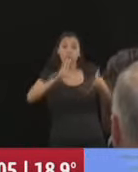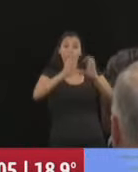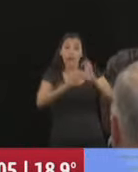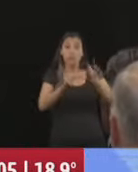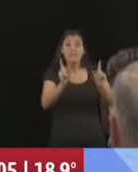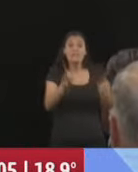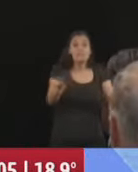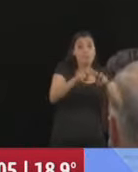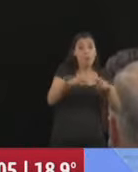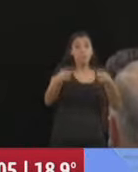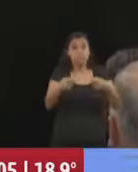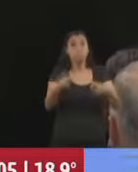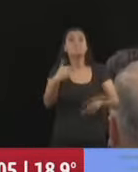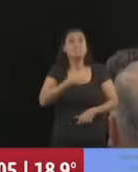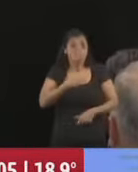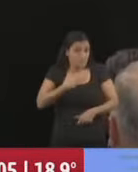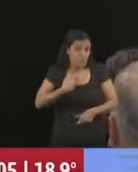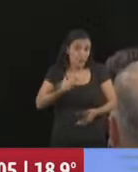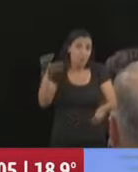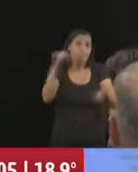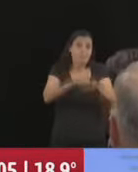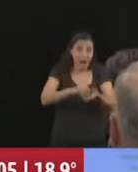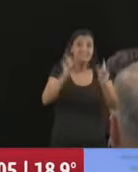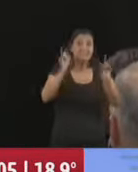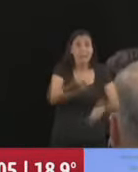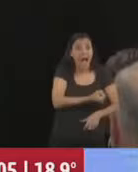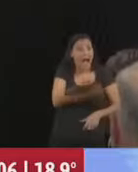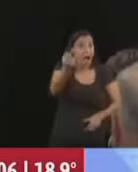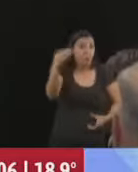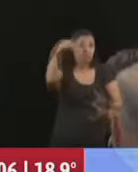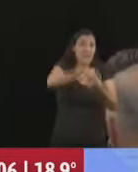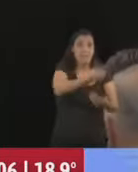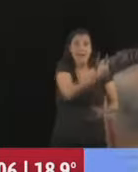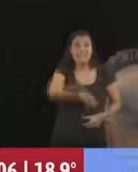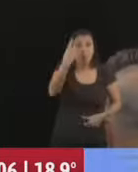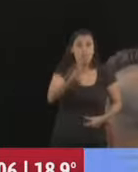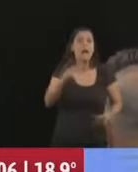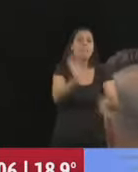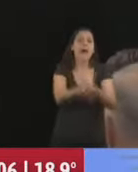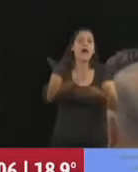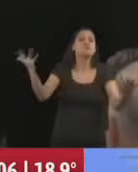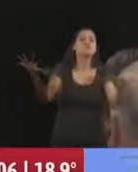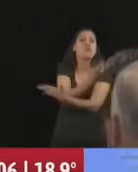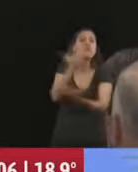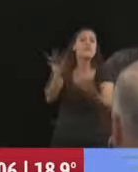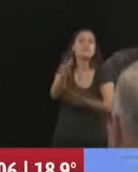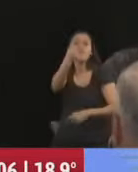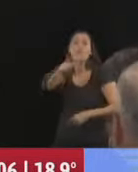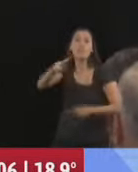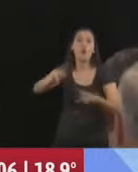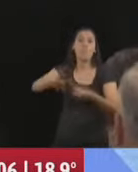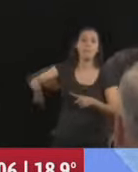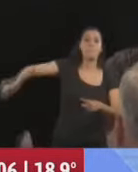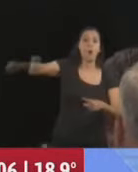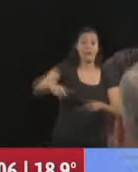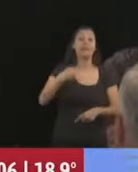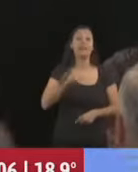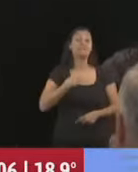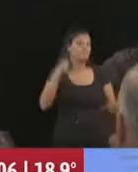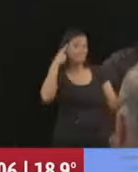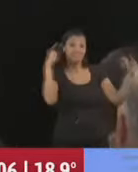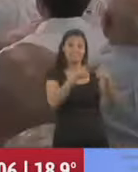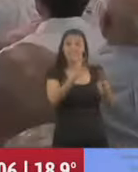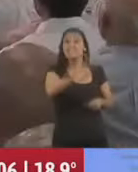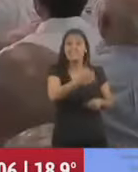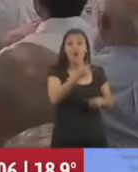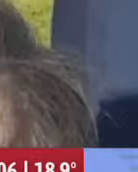clave, primero como marco jurídico para la posibilidad de recibir inversiones y también para la restitución o de alguna